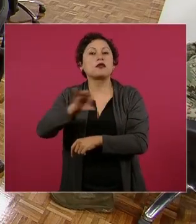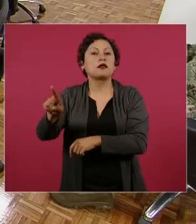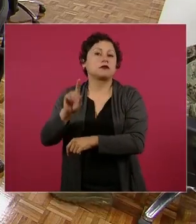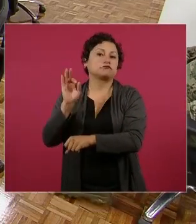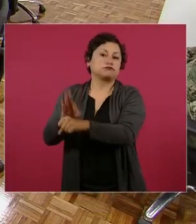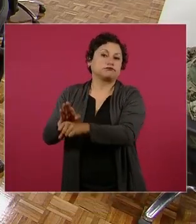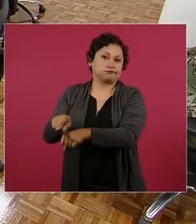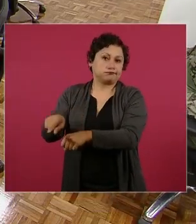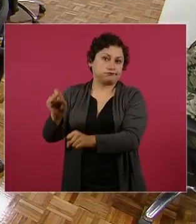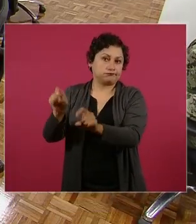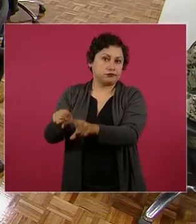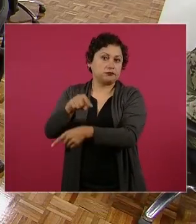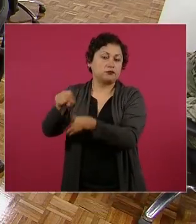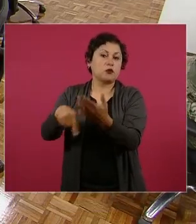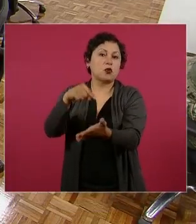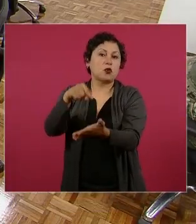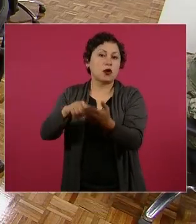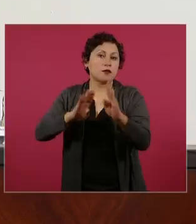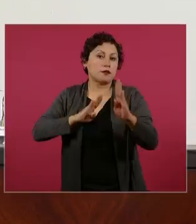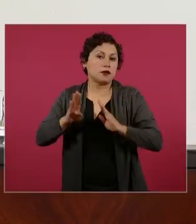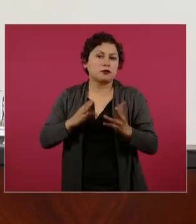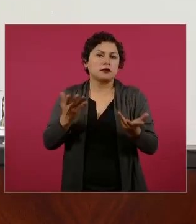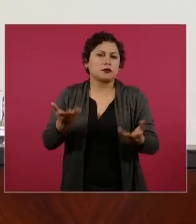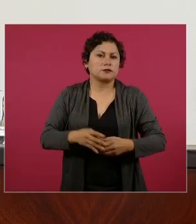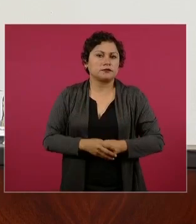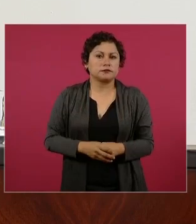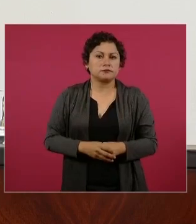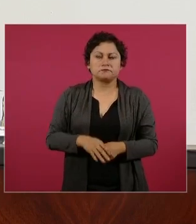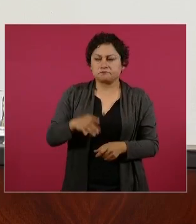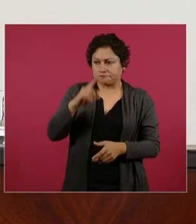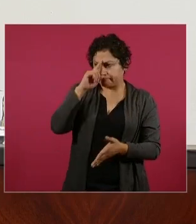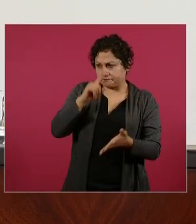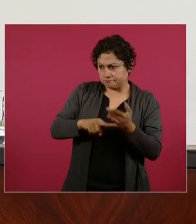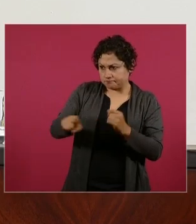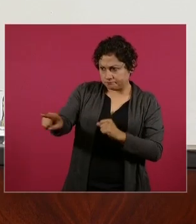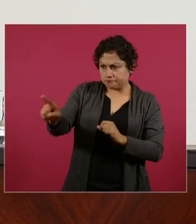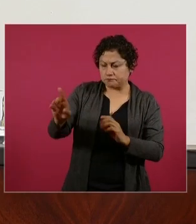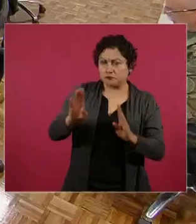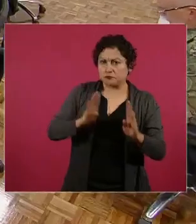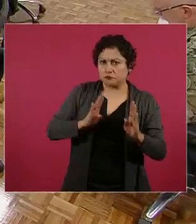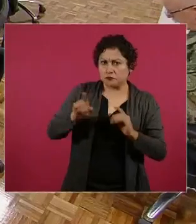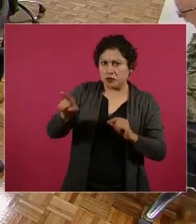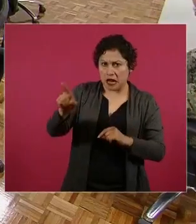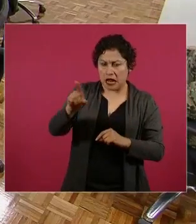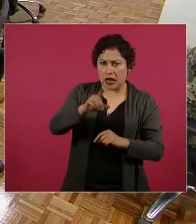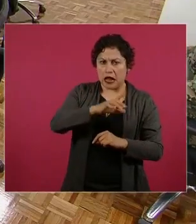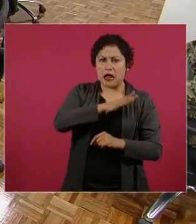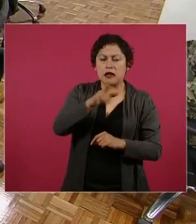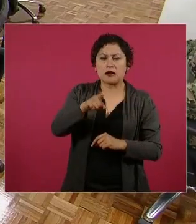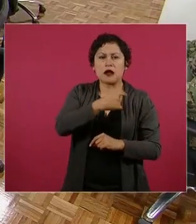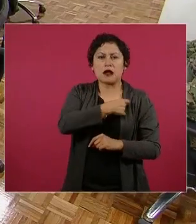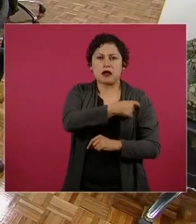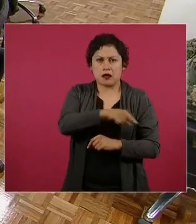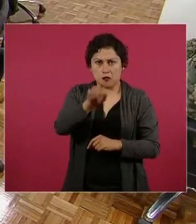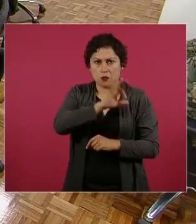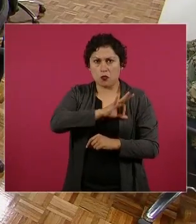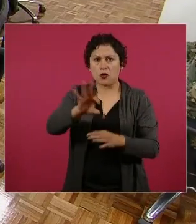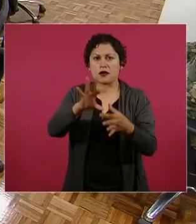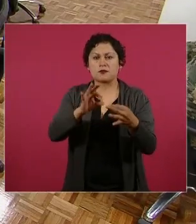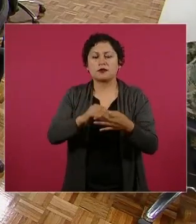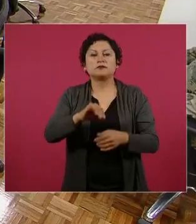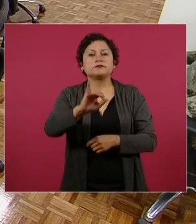podría, ¿no, general? Explicar. Sí, señor presidente, sobre esta parte de los antidrones,